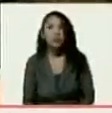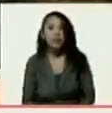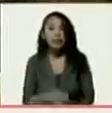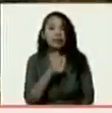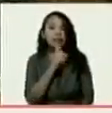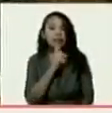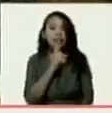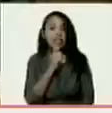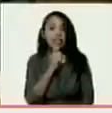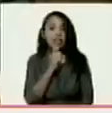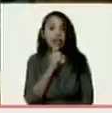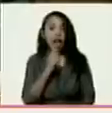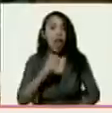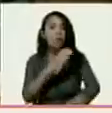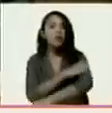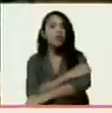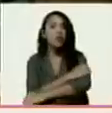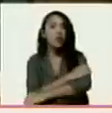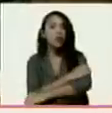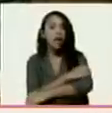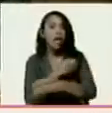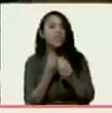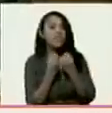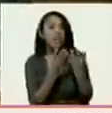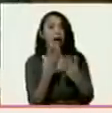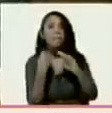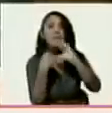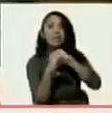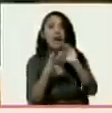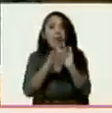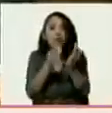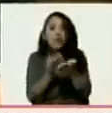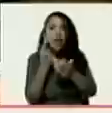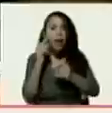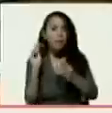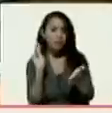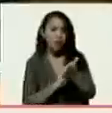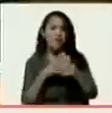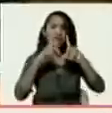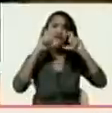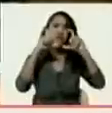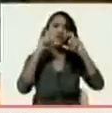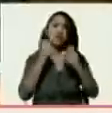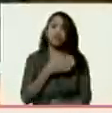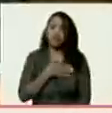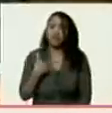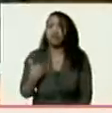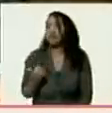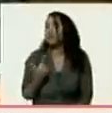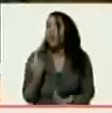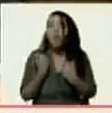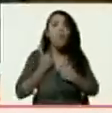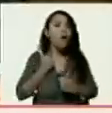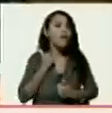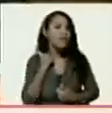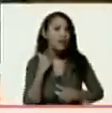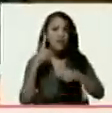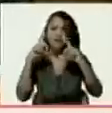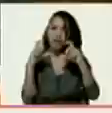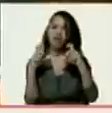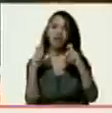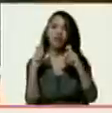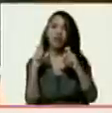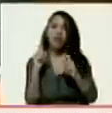Difícil para la oposición enviar un mensaje al mundo. Pueden poner las fotos que quieran. Pueden buscarse unas del